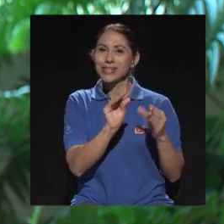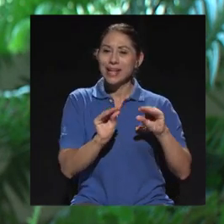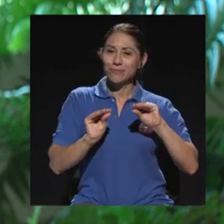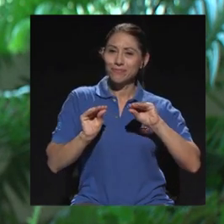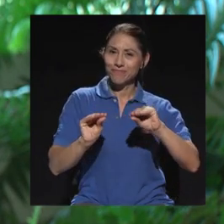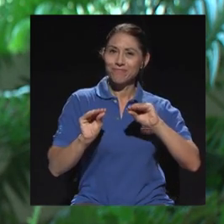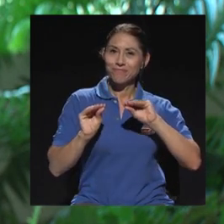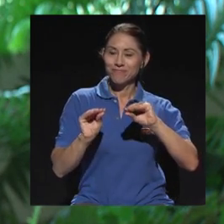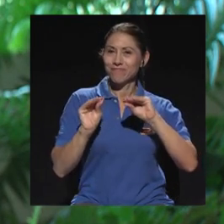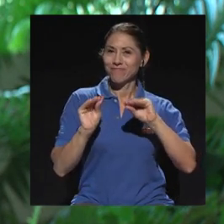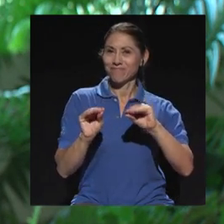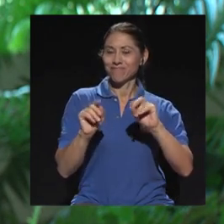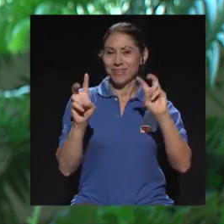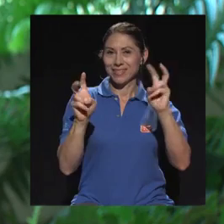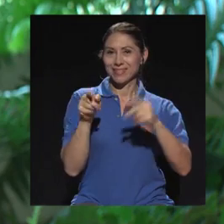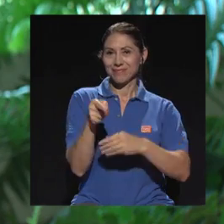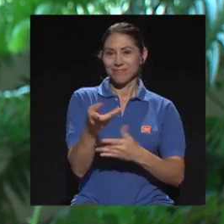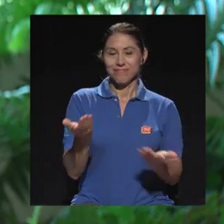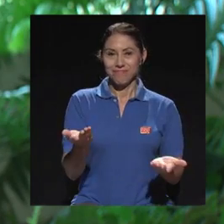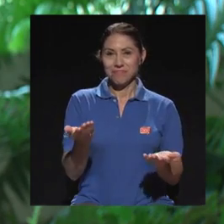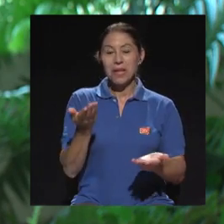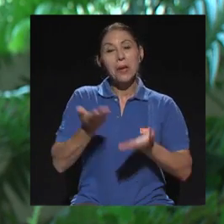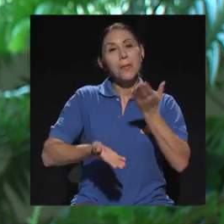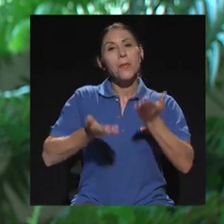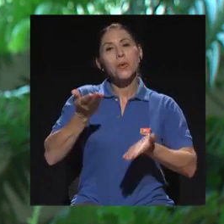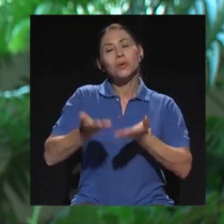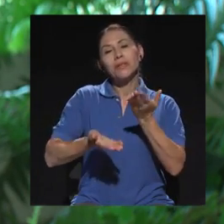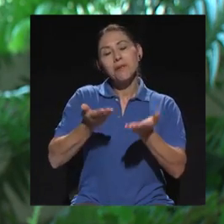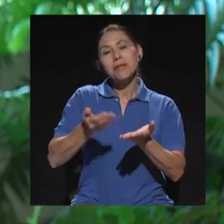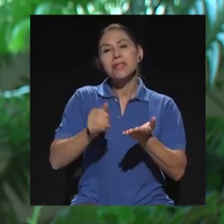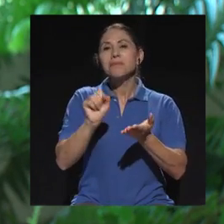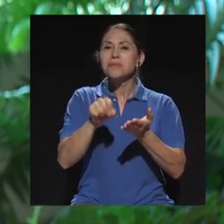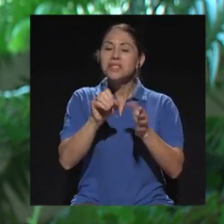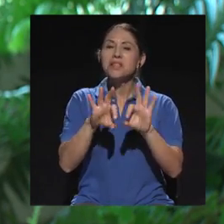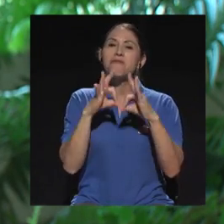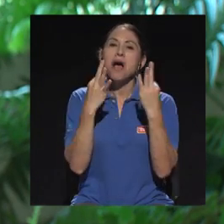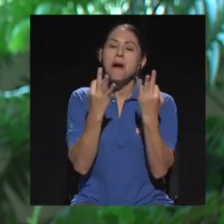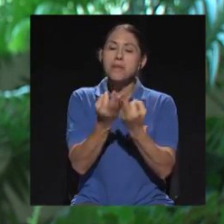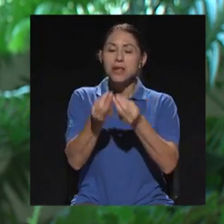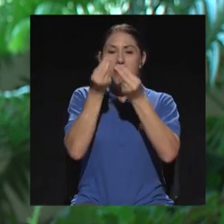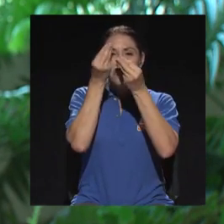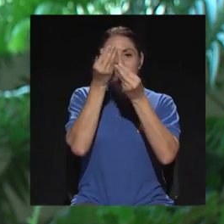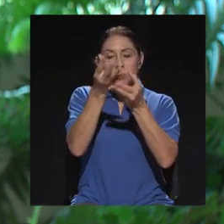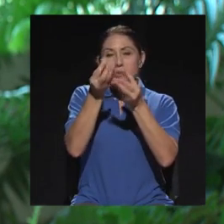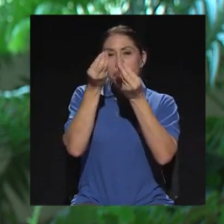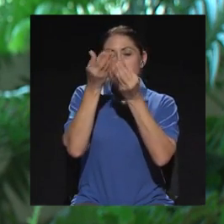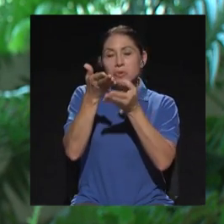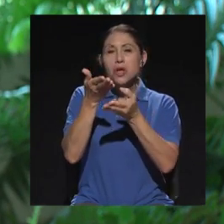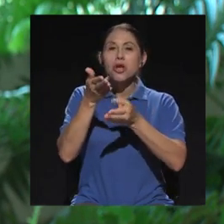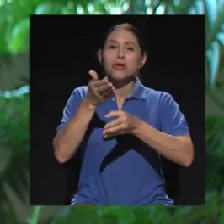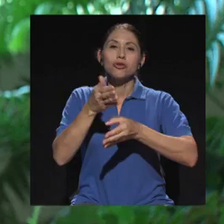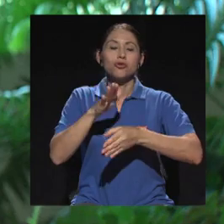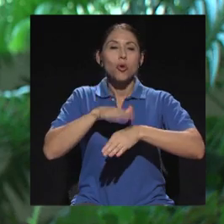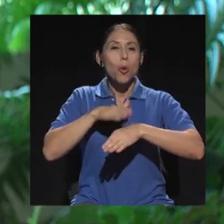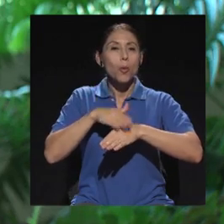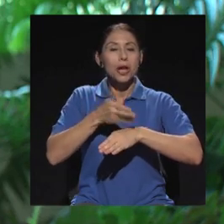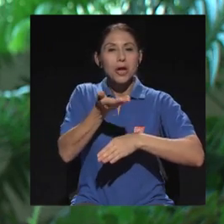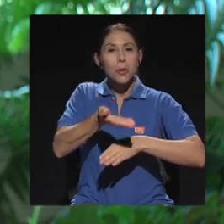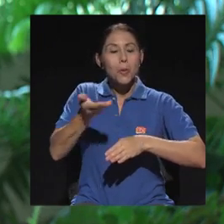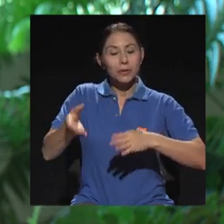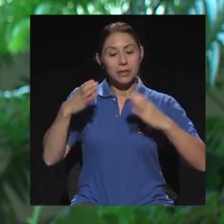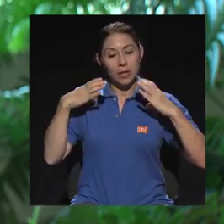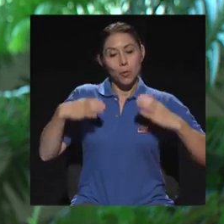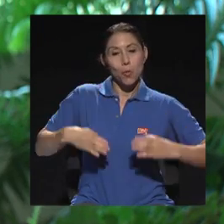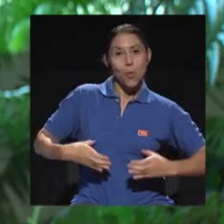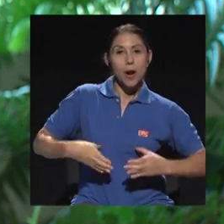educándonos en ese sentido, ¿verdad? Puede ser que nos estén informando acerca de cuestiones más biológicas, digamos, del